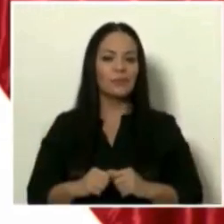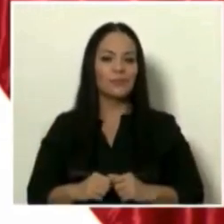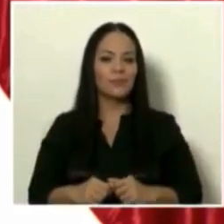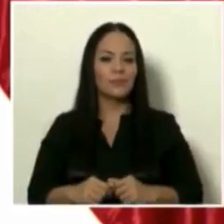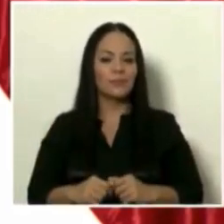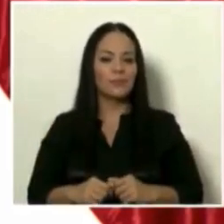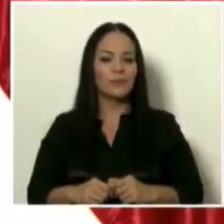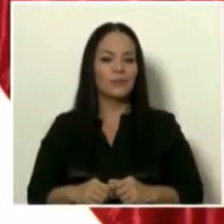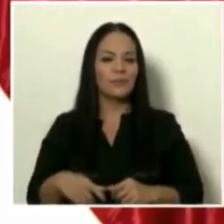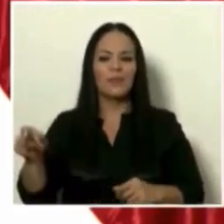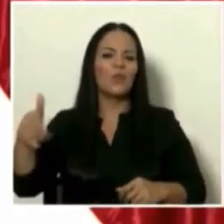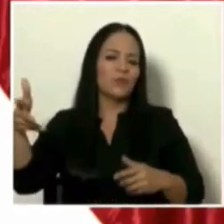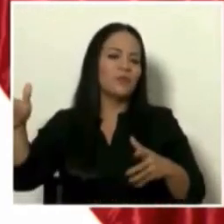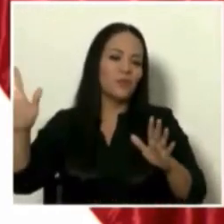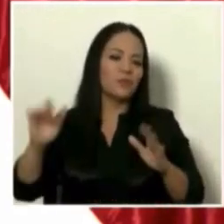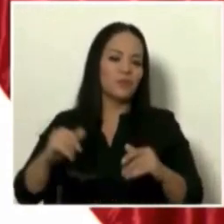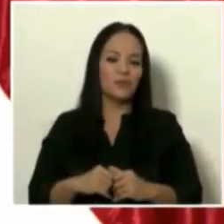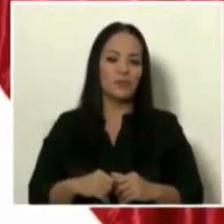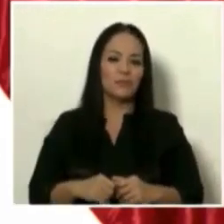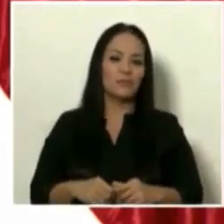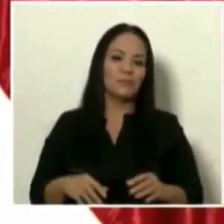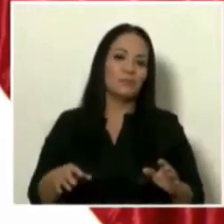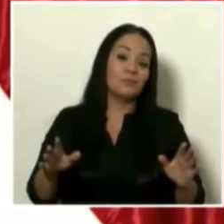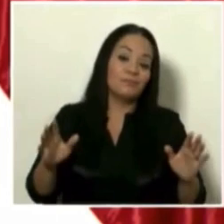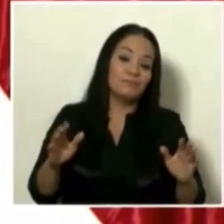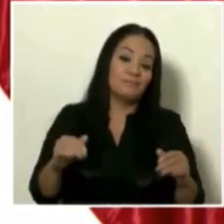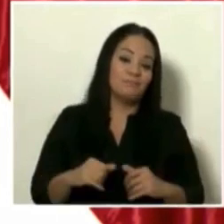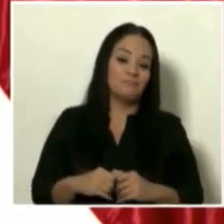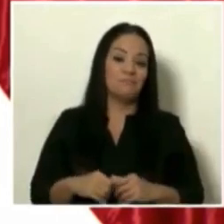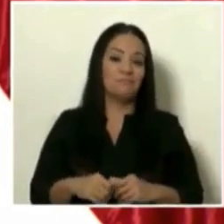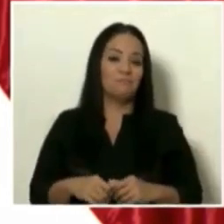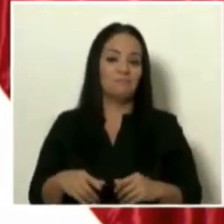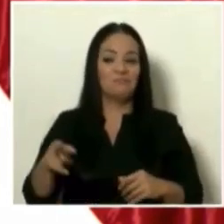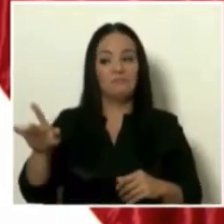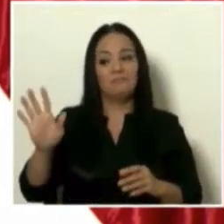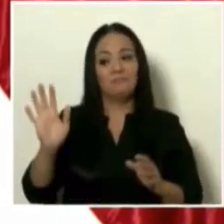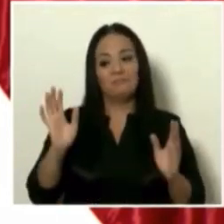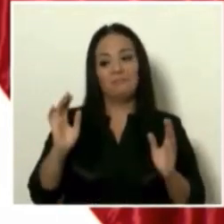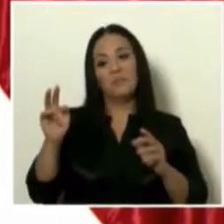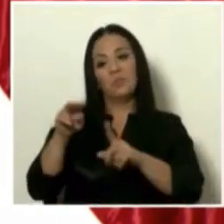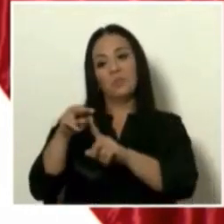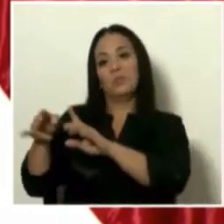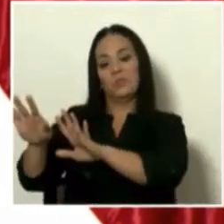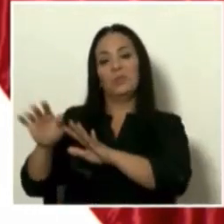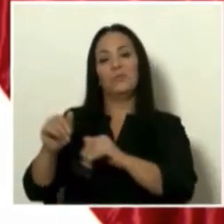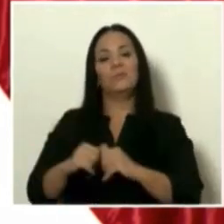y otras cosas, pero es una suposición constructiva. Y ella se va